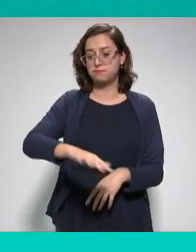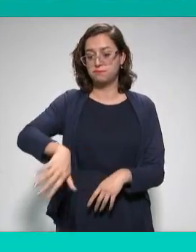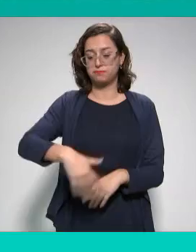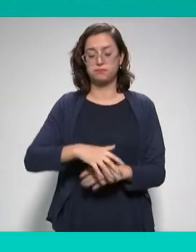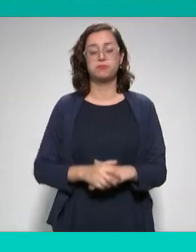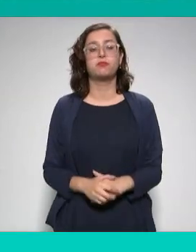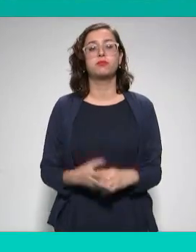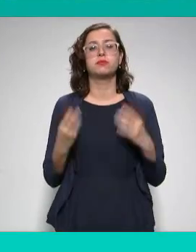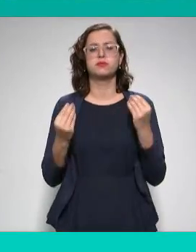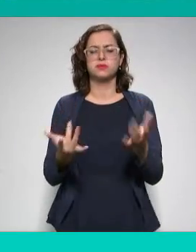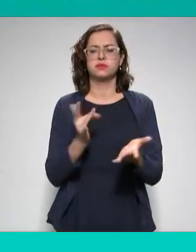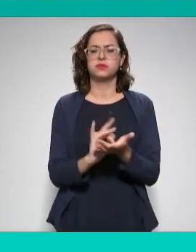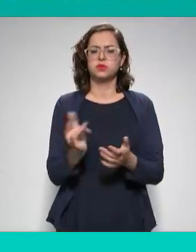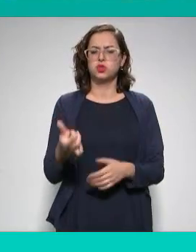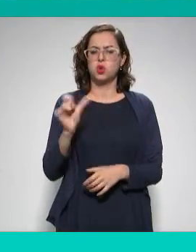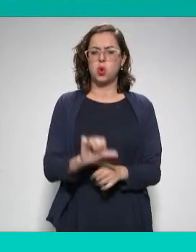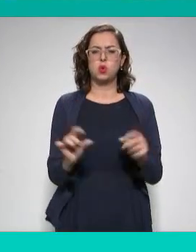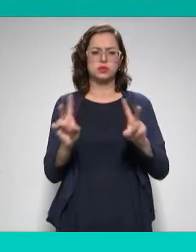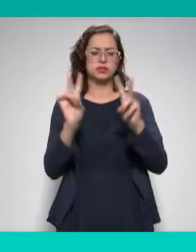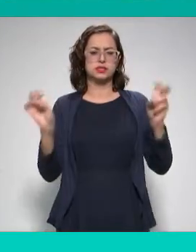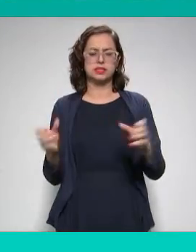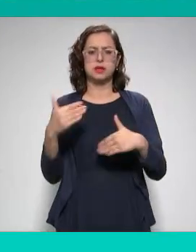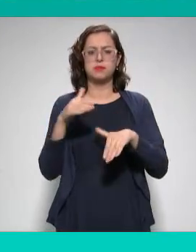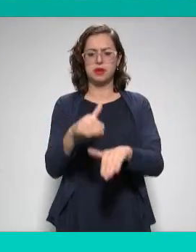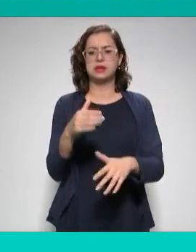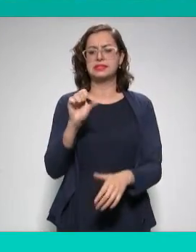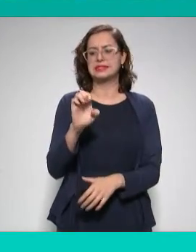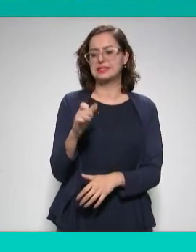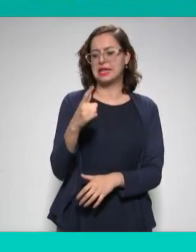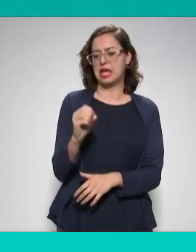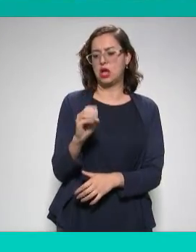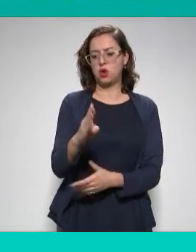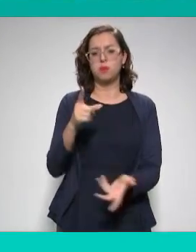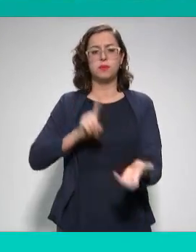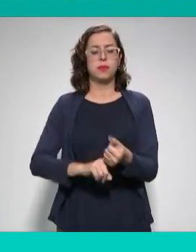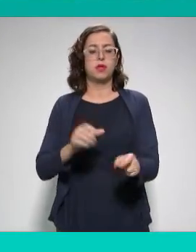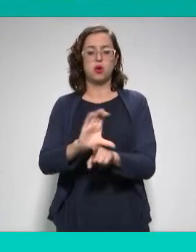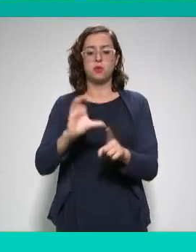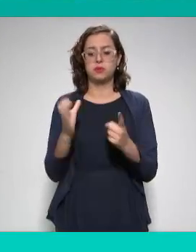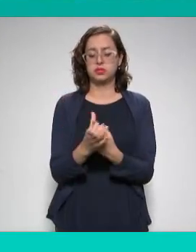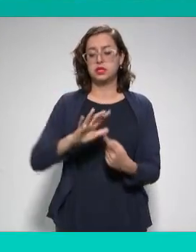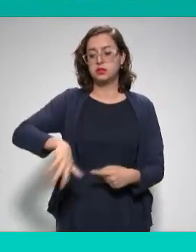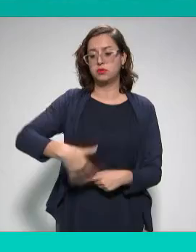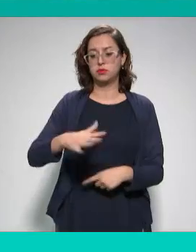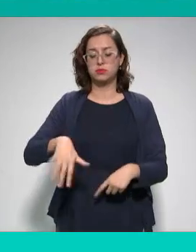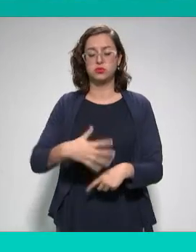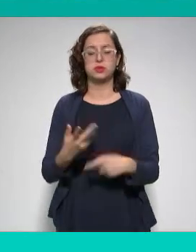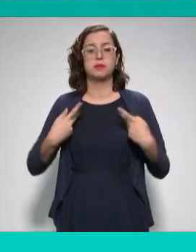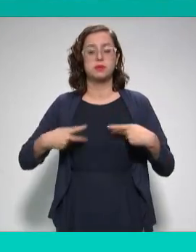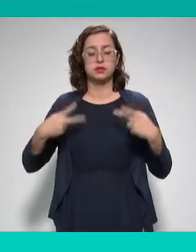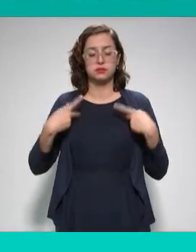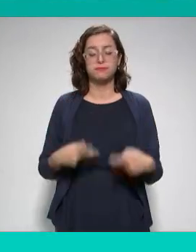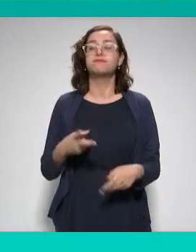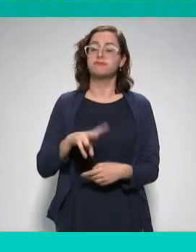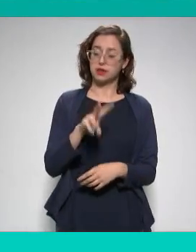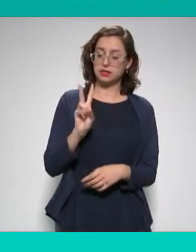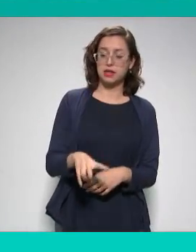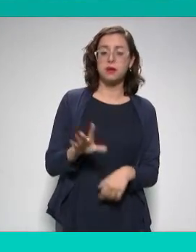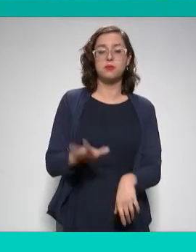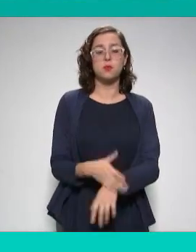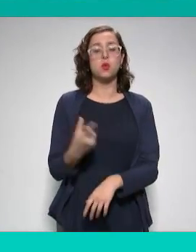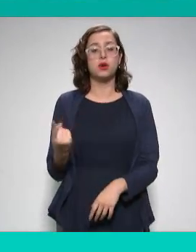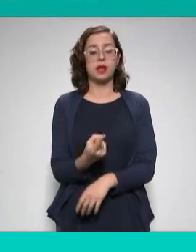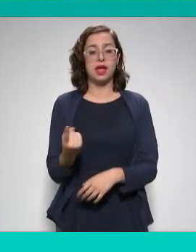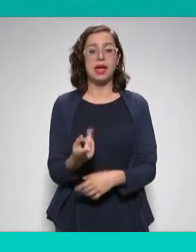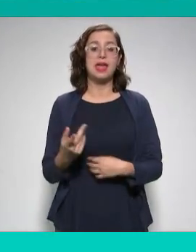ocasión expongo un asunto que involucra a la segó comisión nacional de búsqueda de personas efectivamente y está relacionado con